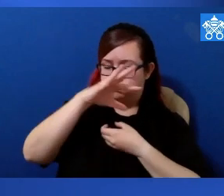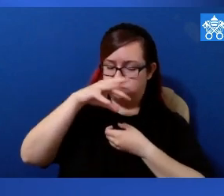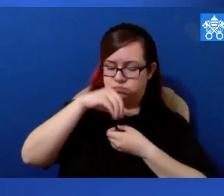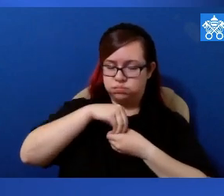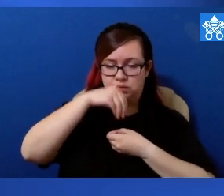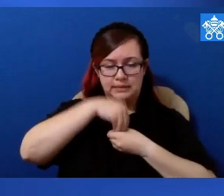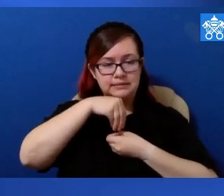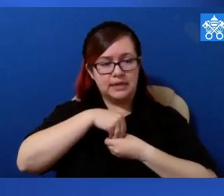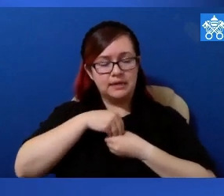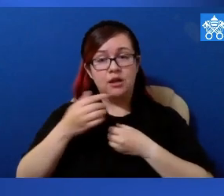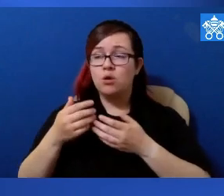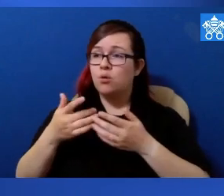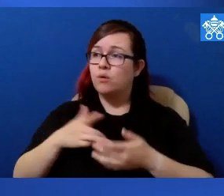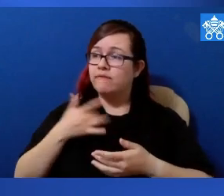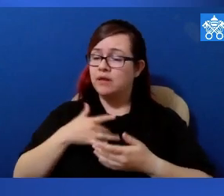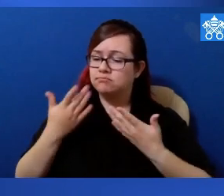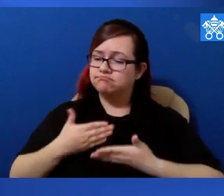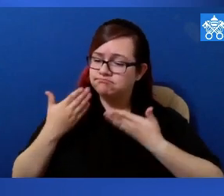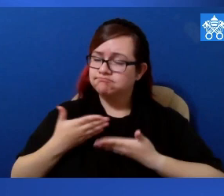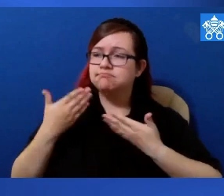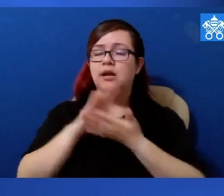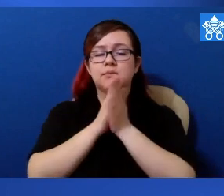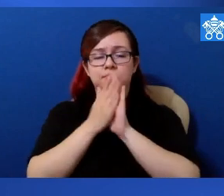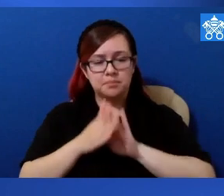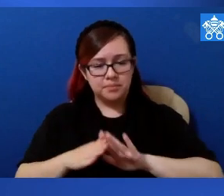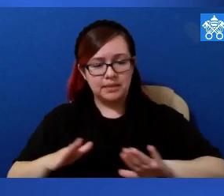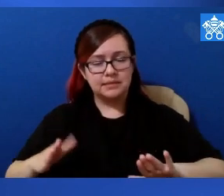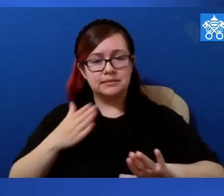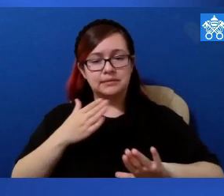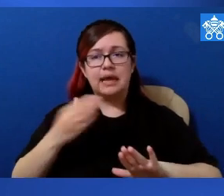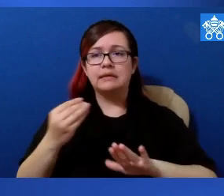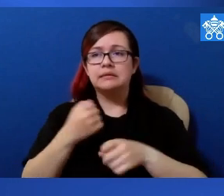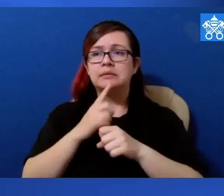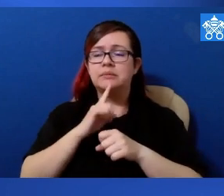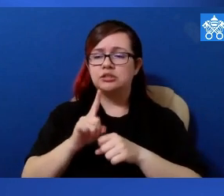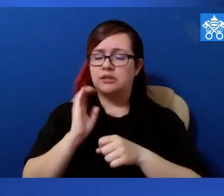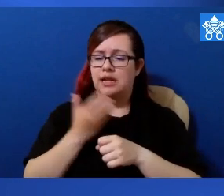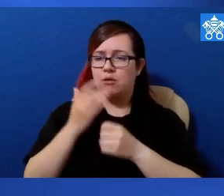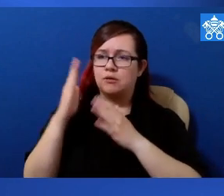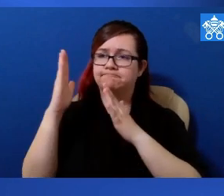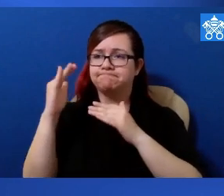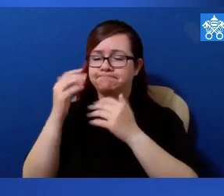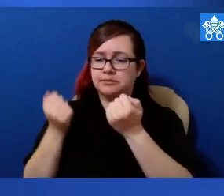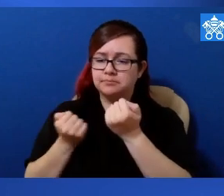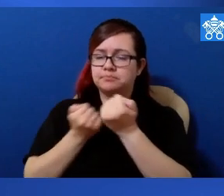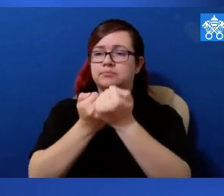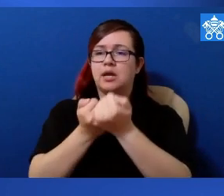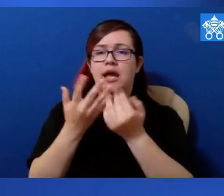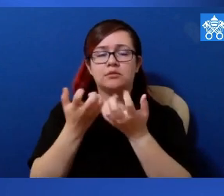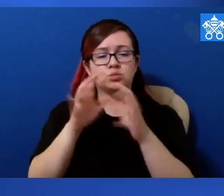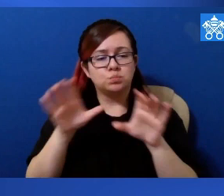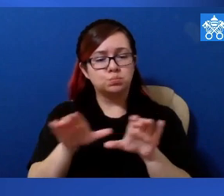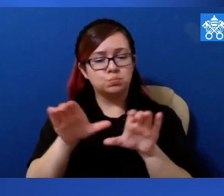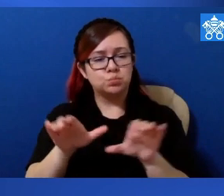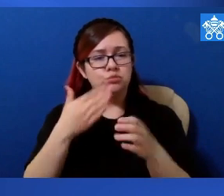de Dios en nuestro interior. Nos da alegría y nos da paz, y y refuerza en nosotros la fe, la esperanza y